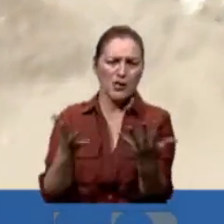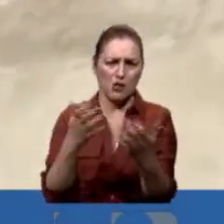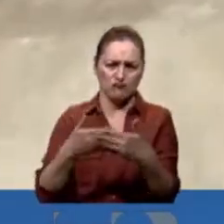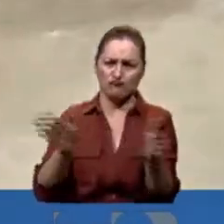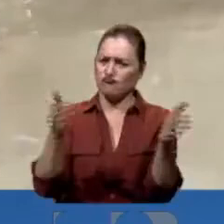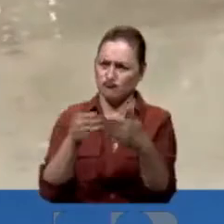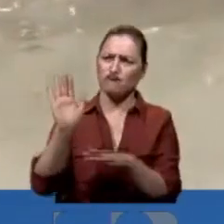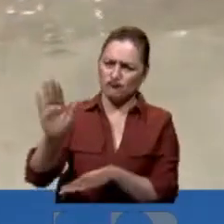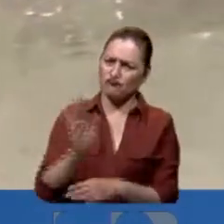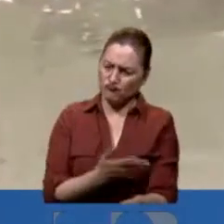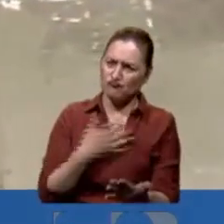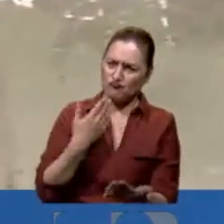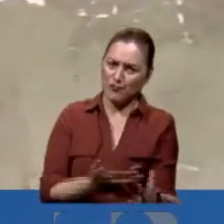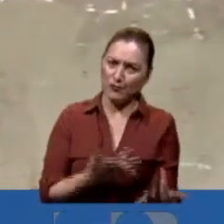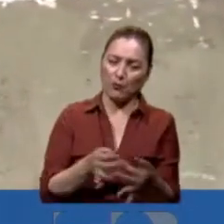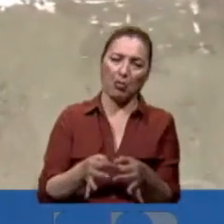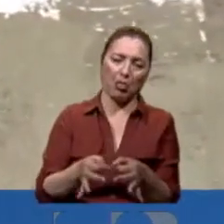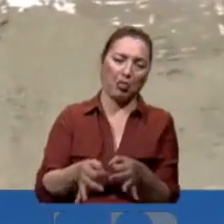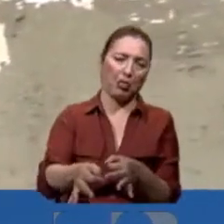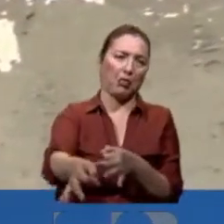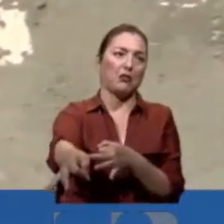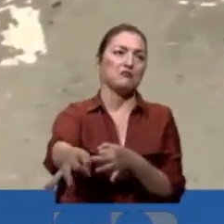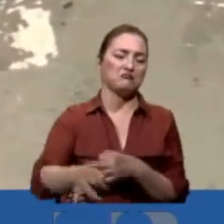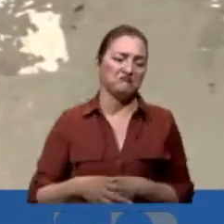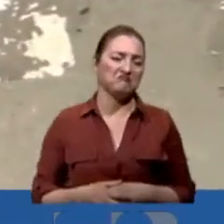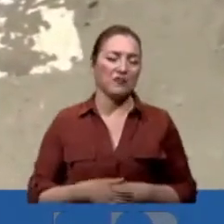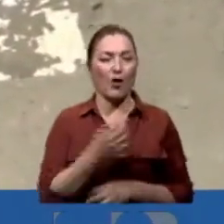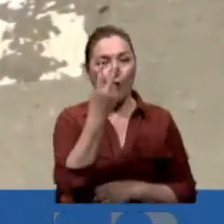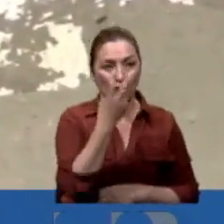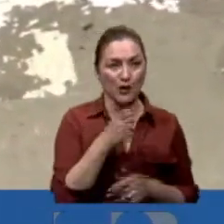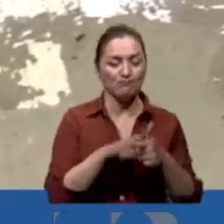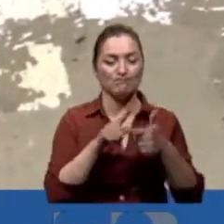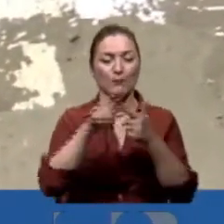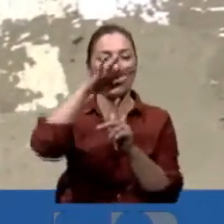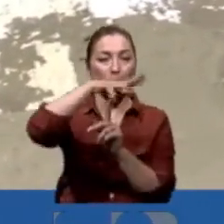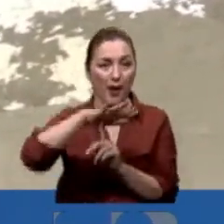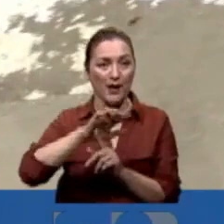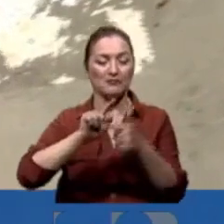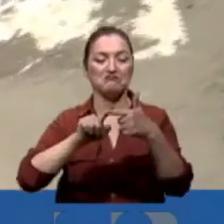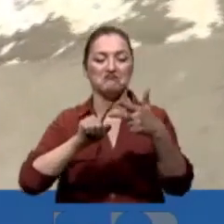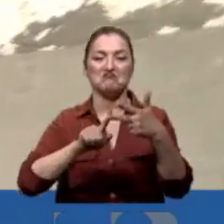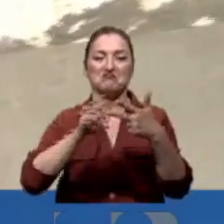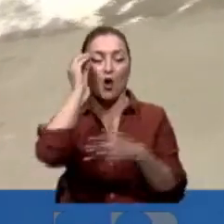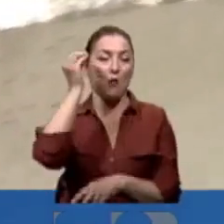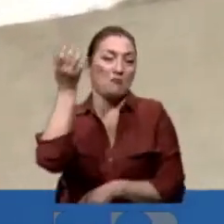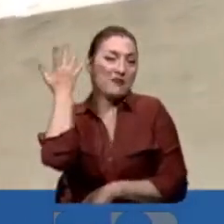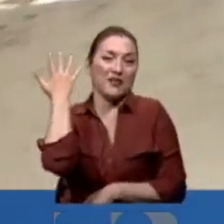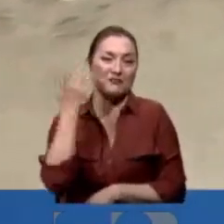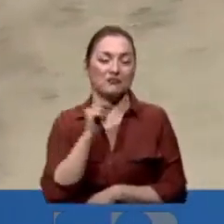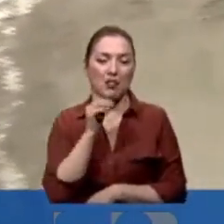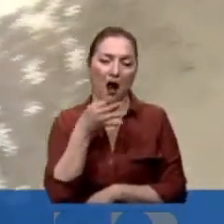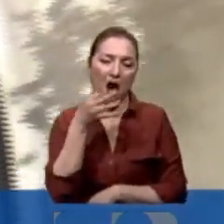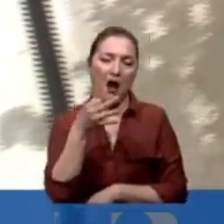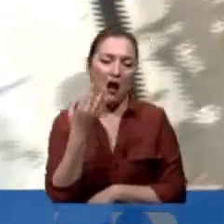creían se querían justamente posicionar acá se hablaba de un hotel se hablaba de un parque lineal Pero eso quedó en simples